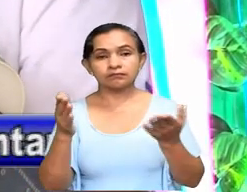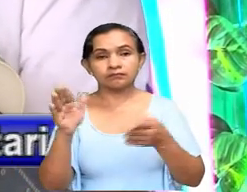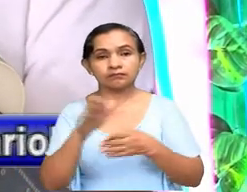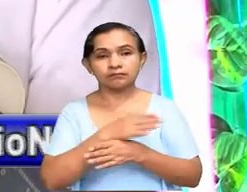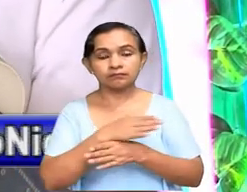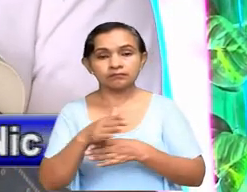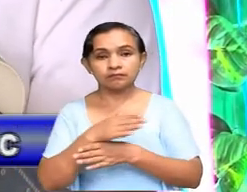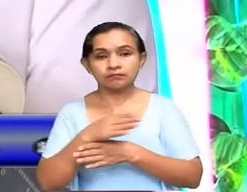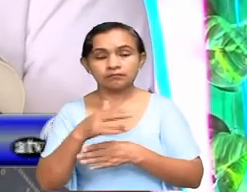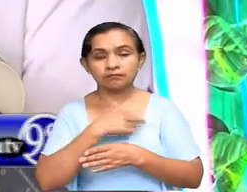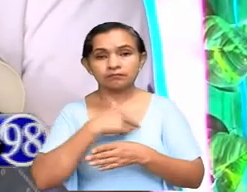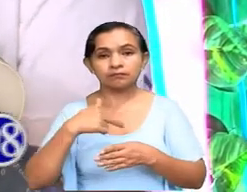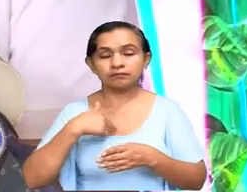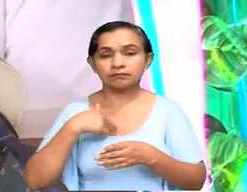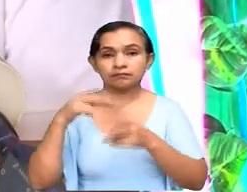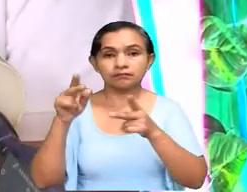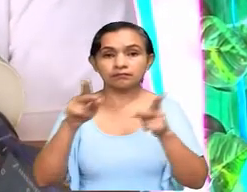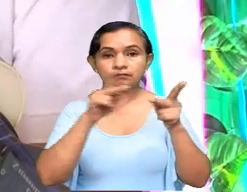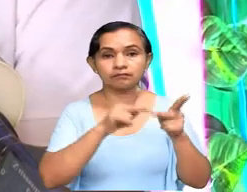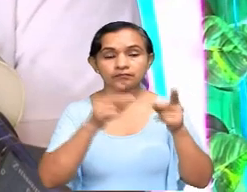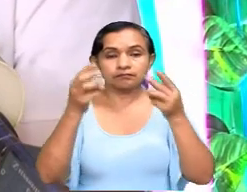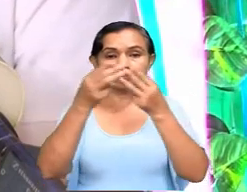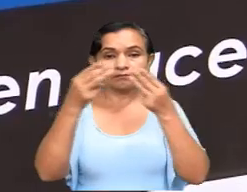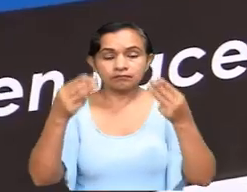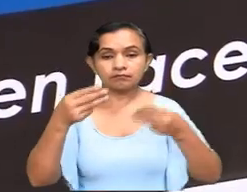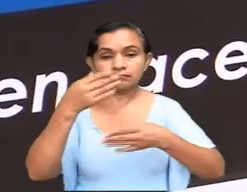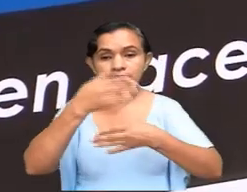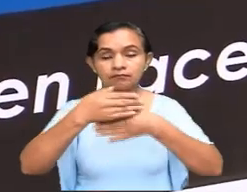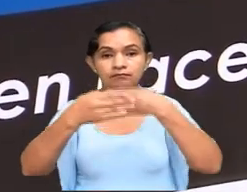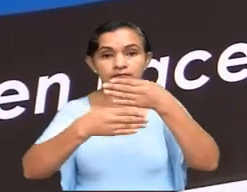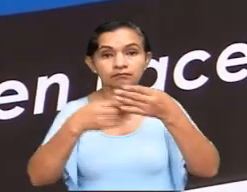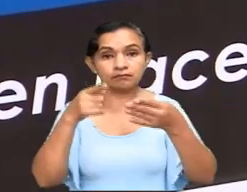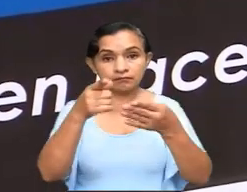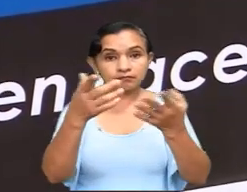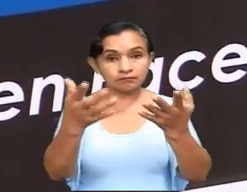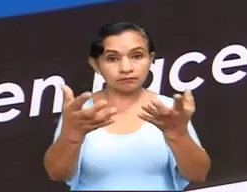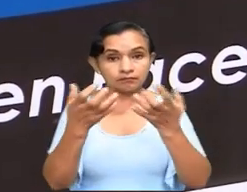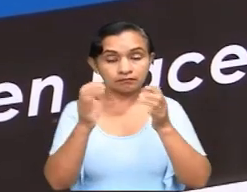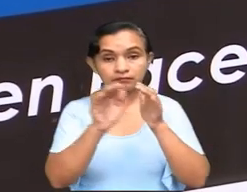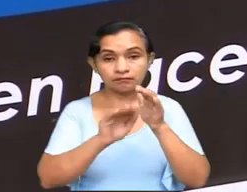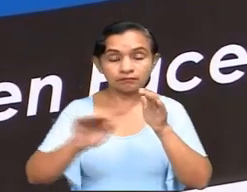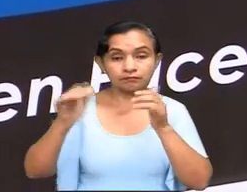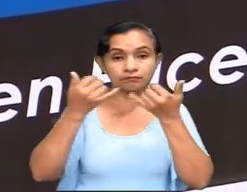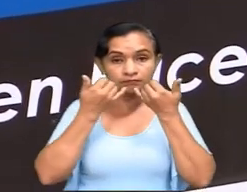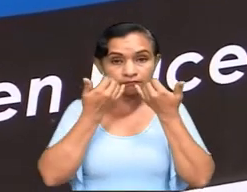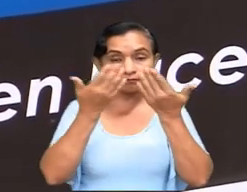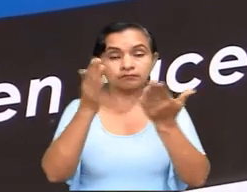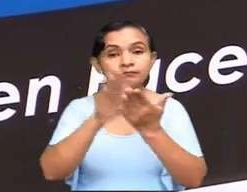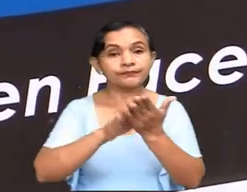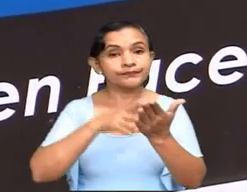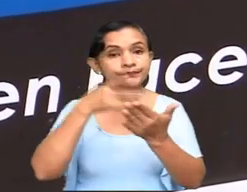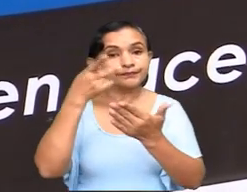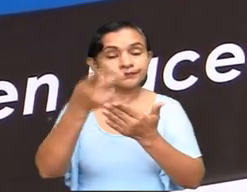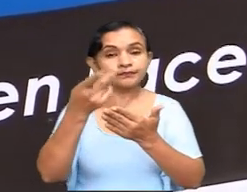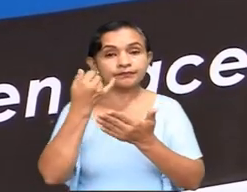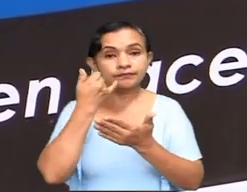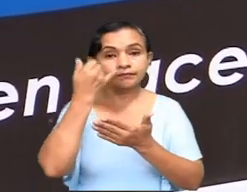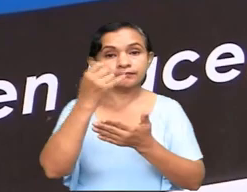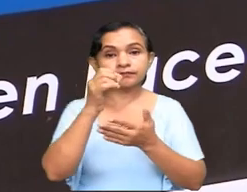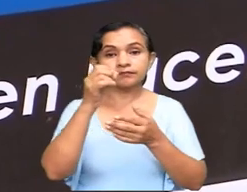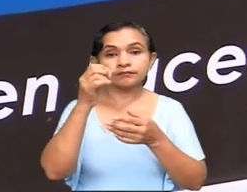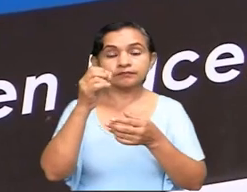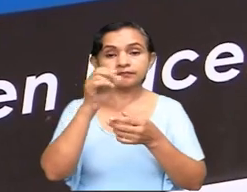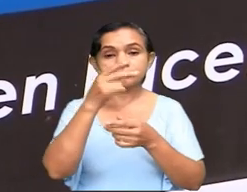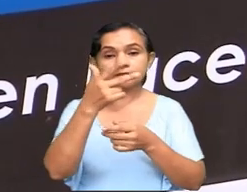con las diferentes compañías de proveedores de materiales de construcción. Si usted desea mayor información sobre este programa, puede llamar al número celular